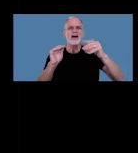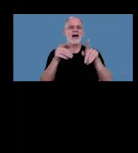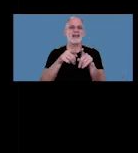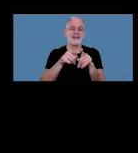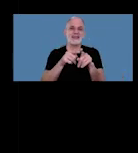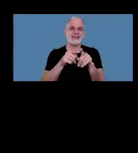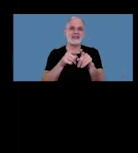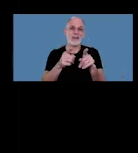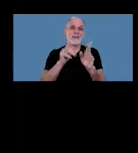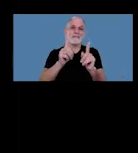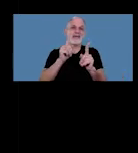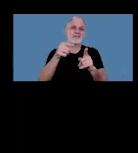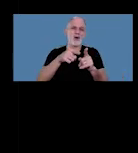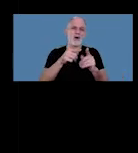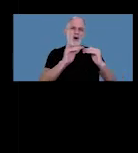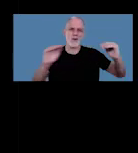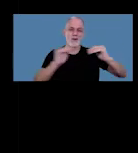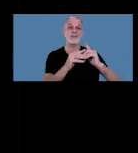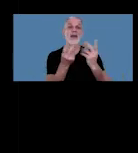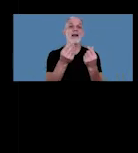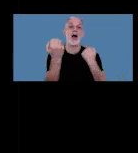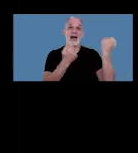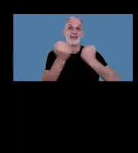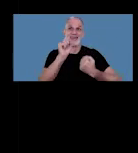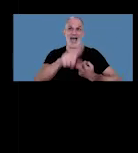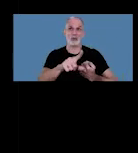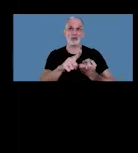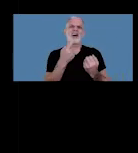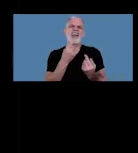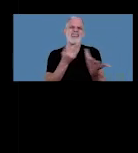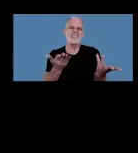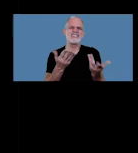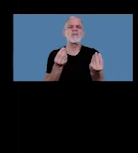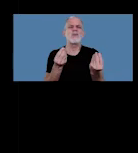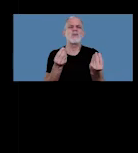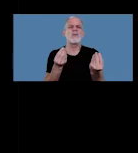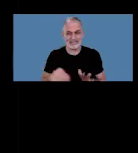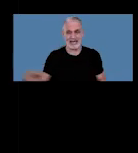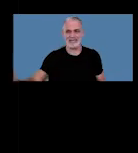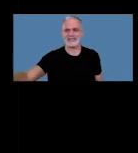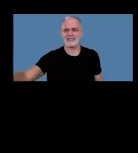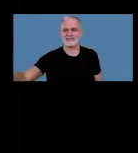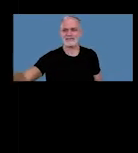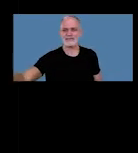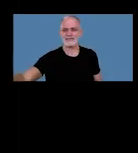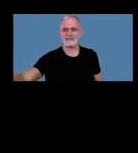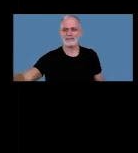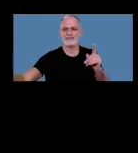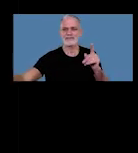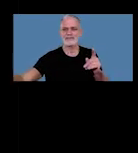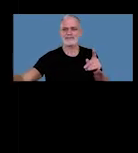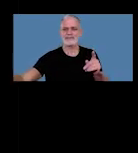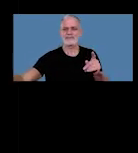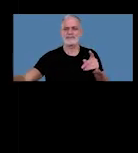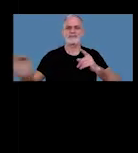también hace una mención muy interesante a la evaluación de automotores. ¿Y qué nos dice? ¿Por qué es muy interesante? Porque nos habla de aquel último año en